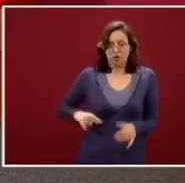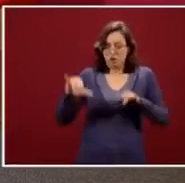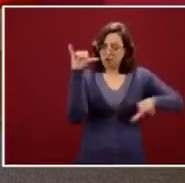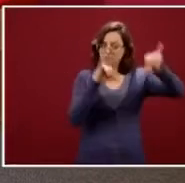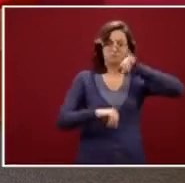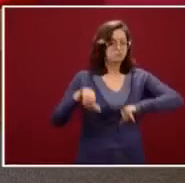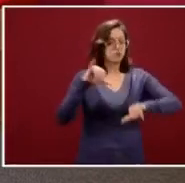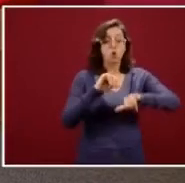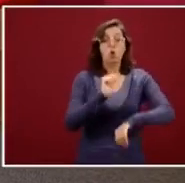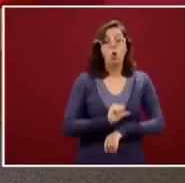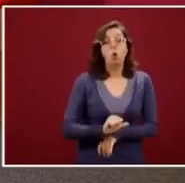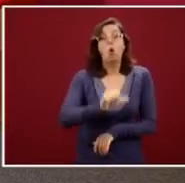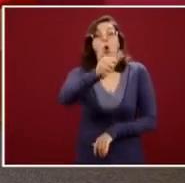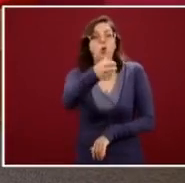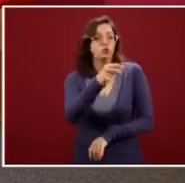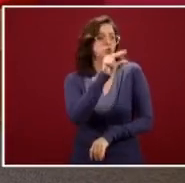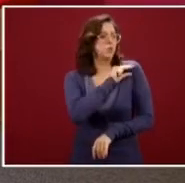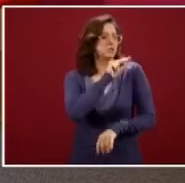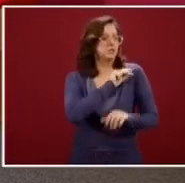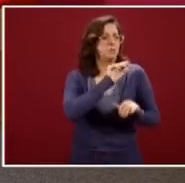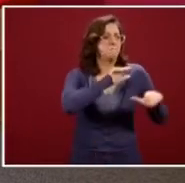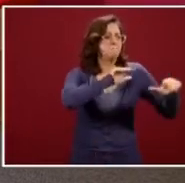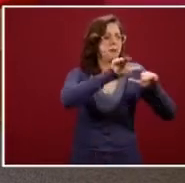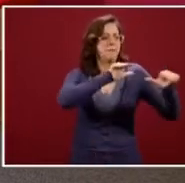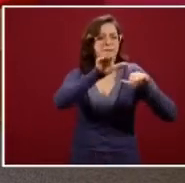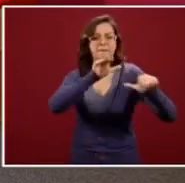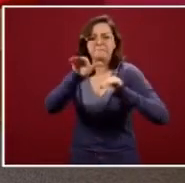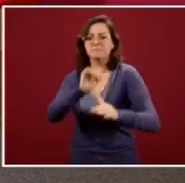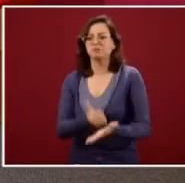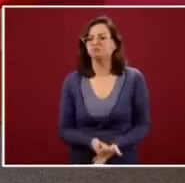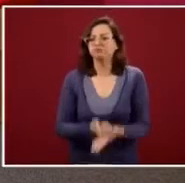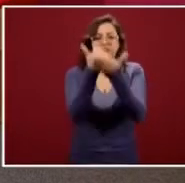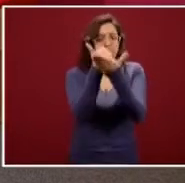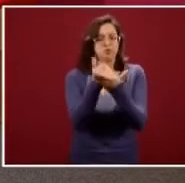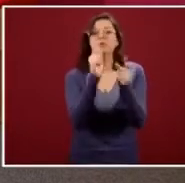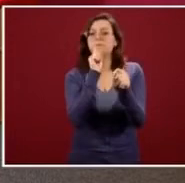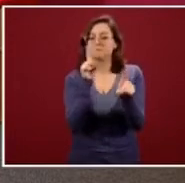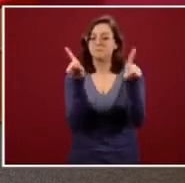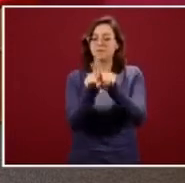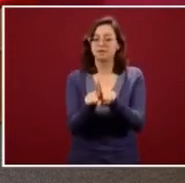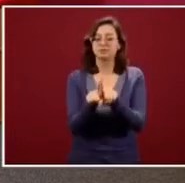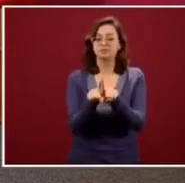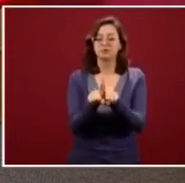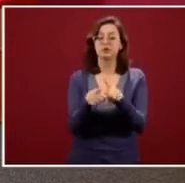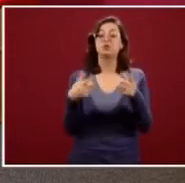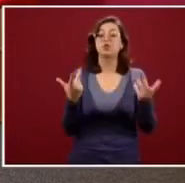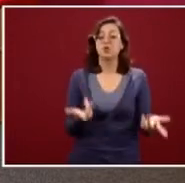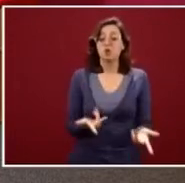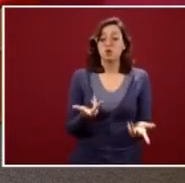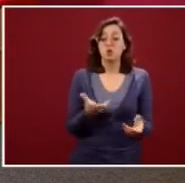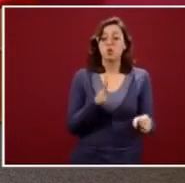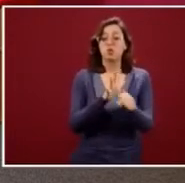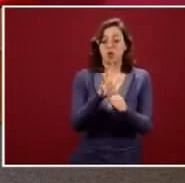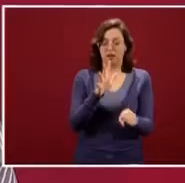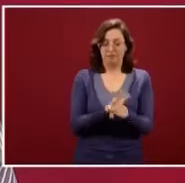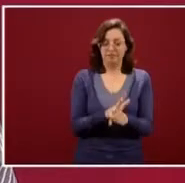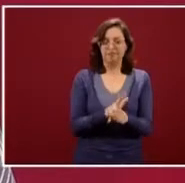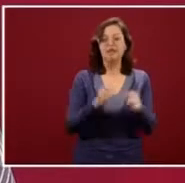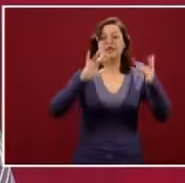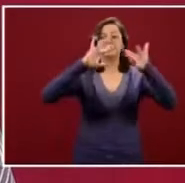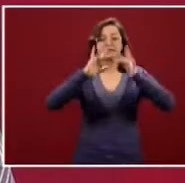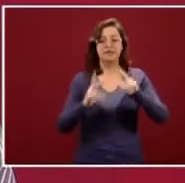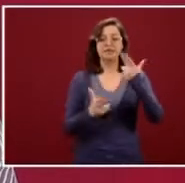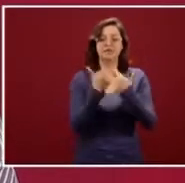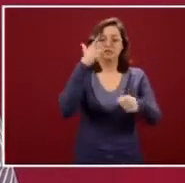diagnóstico, utilizando todos los recursos que estuvieran disponibles en el país. Primariamente, la Red Nacional de Laboratorios de